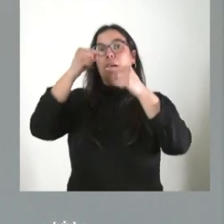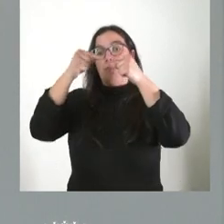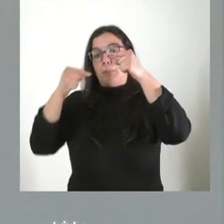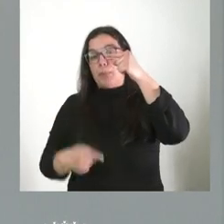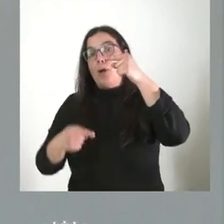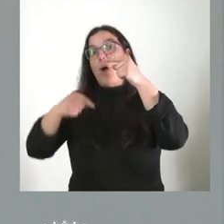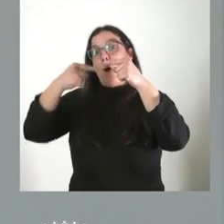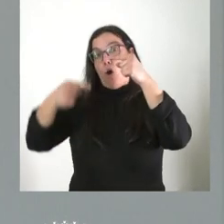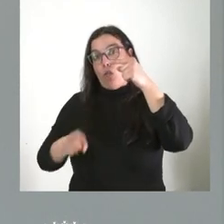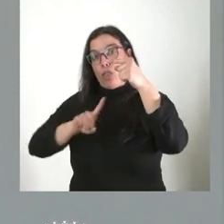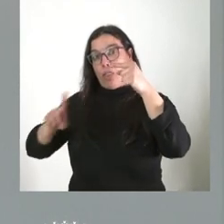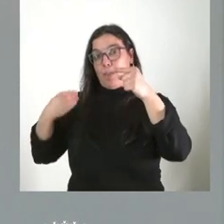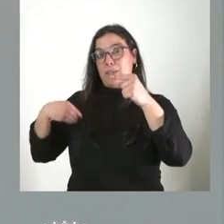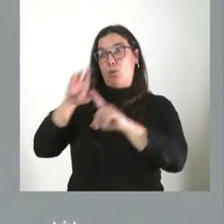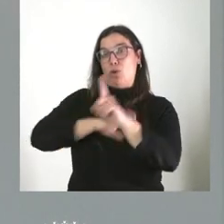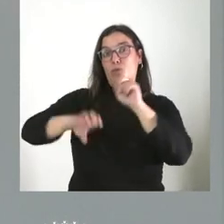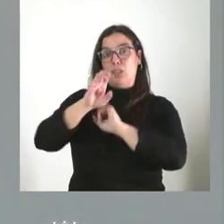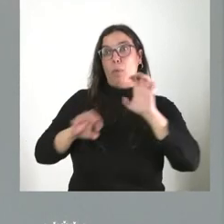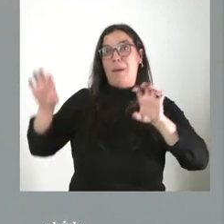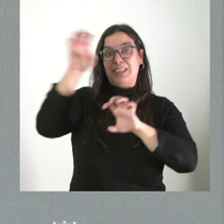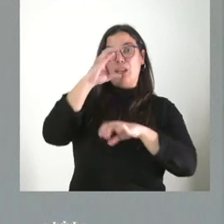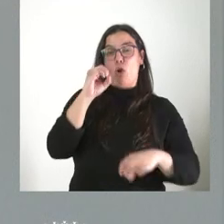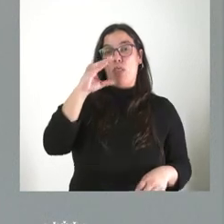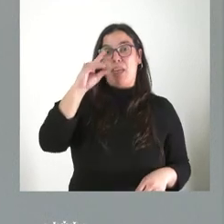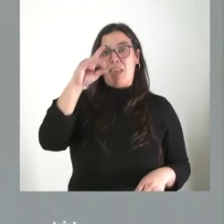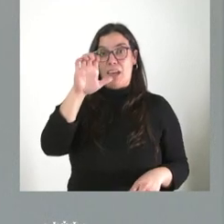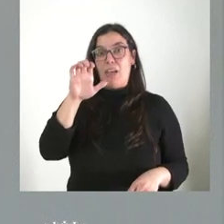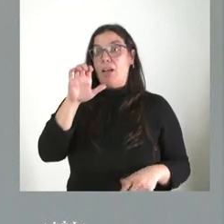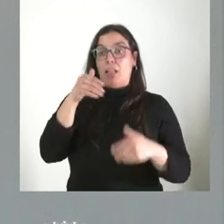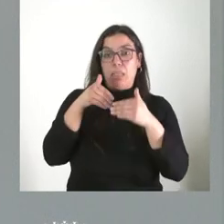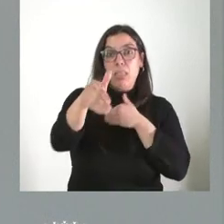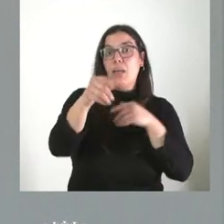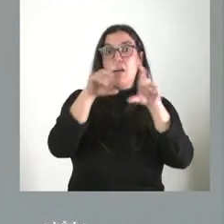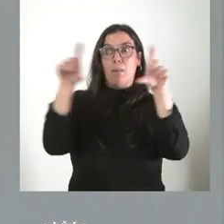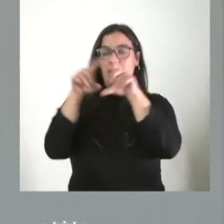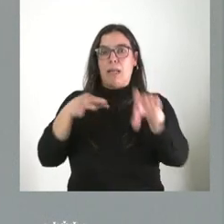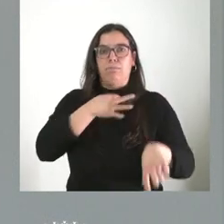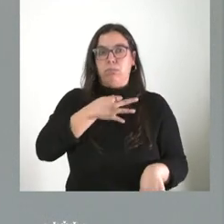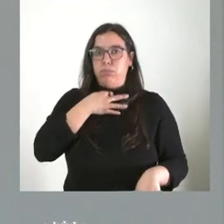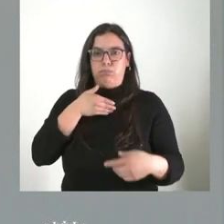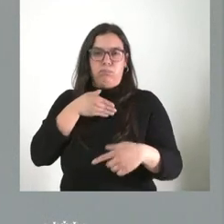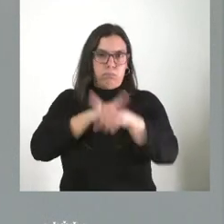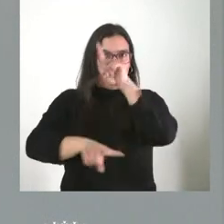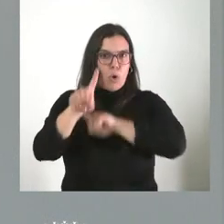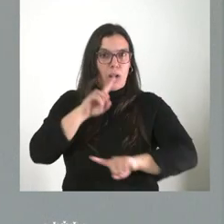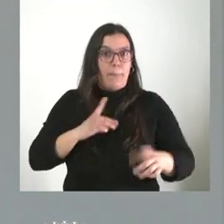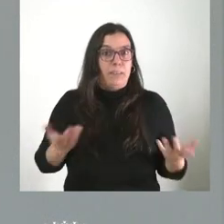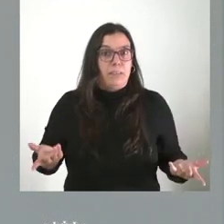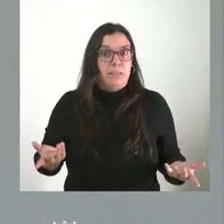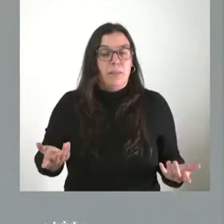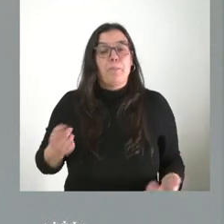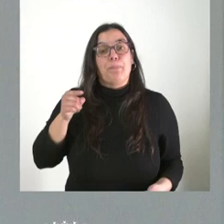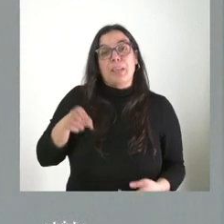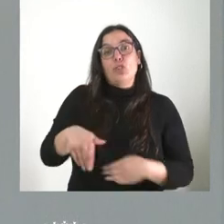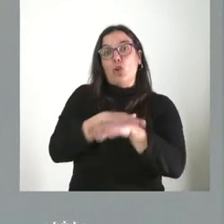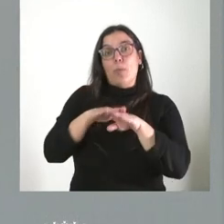dentro del contexto de la ocd a medio plazo lógicamente habrá muchas empresas que pasarán dificultades Y problemas y eso es Quizá lo que